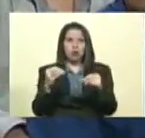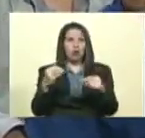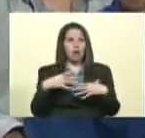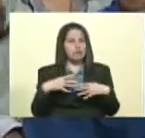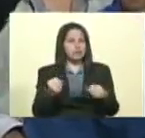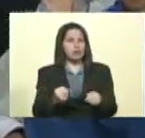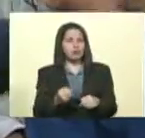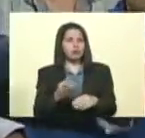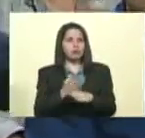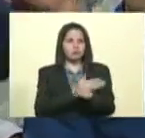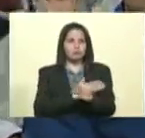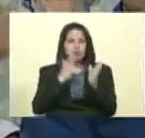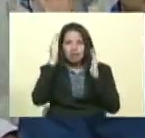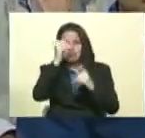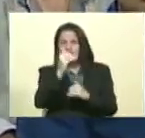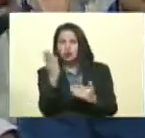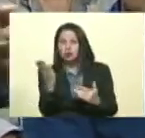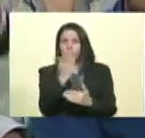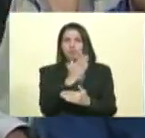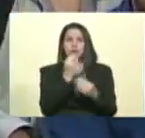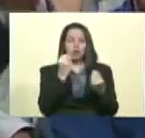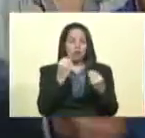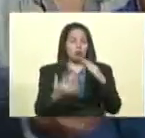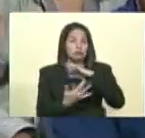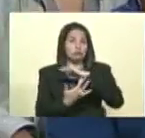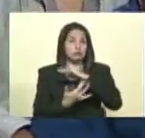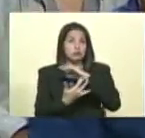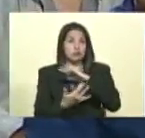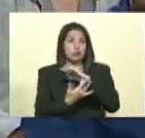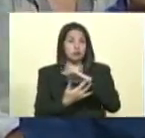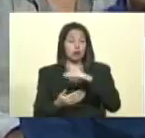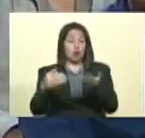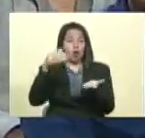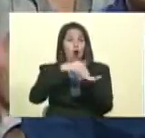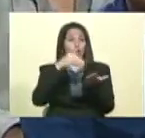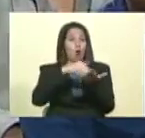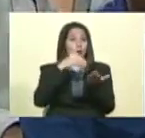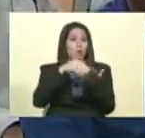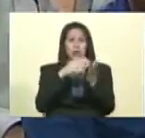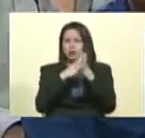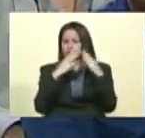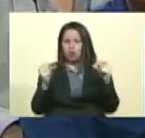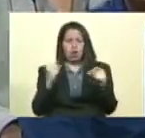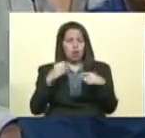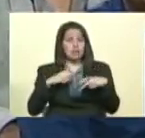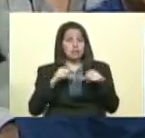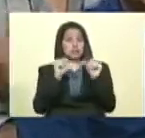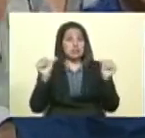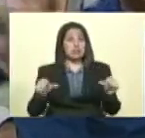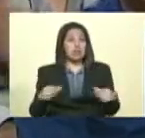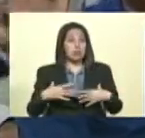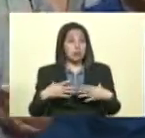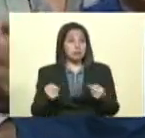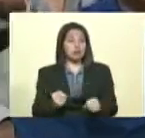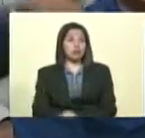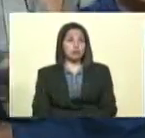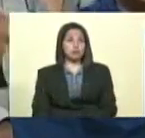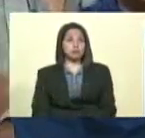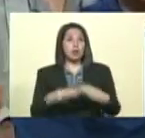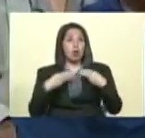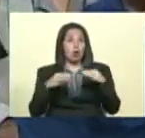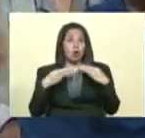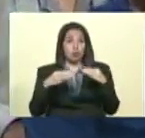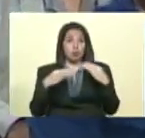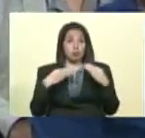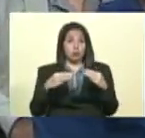profesionales no asistenciales, los técnicos, además de eso, los obreros de todo el Sistema Público Nacional de Salud. Un Sistema Público